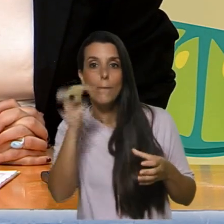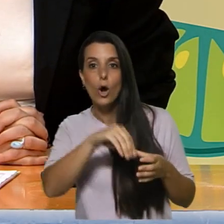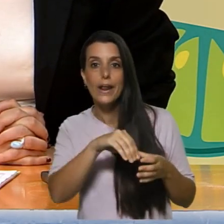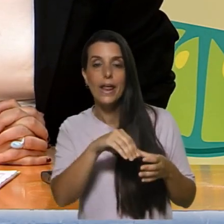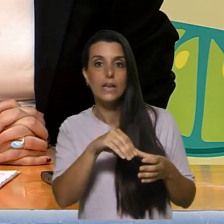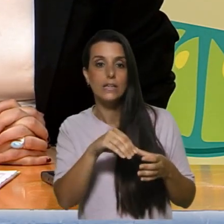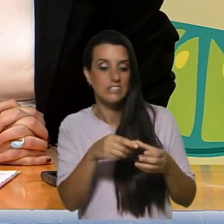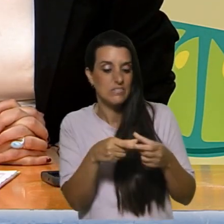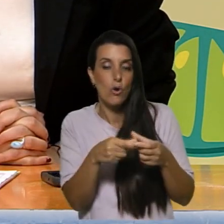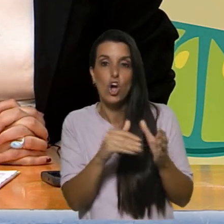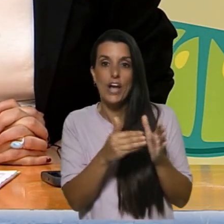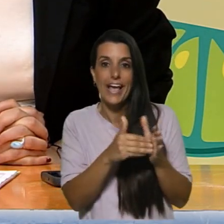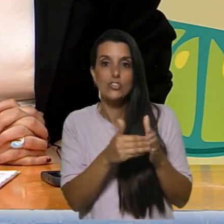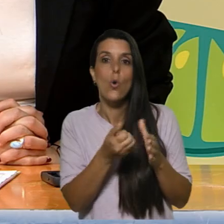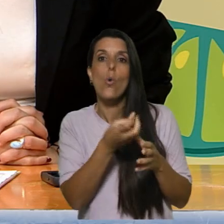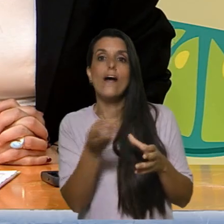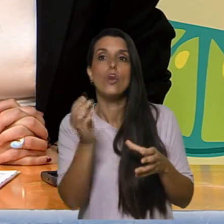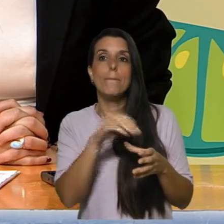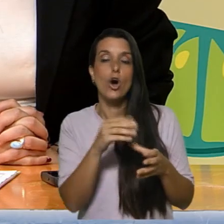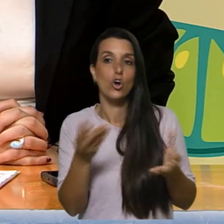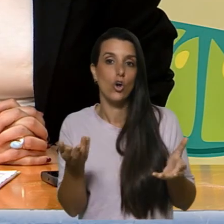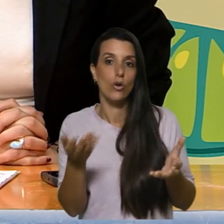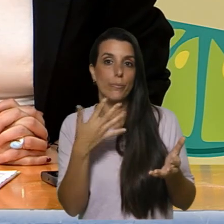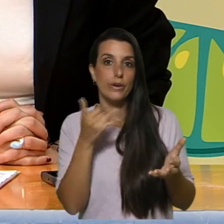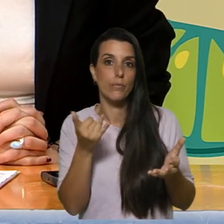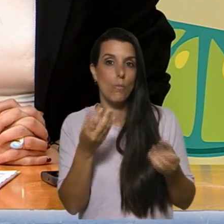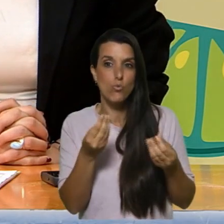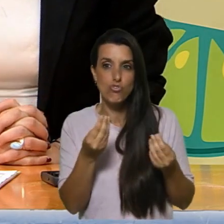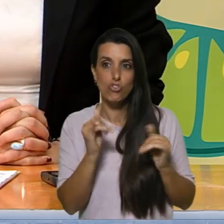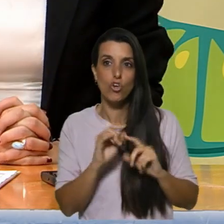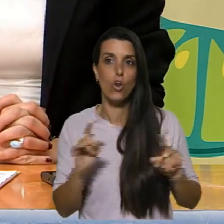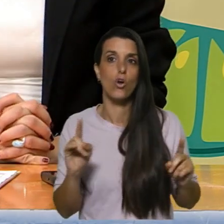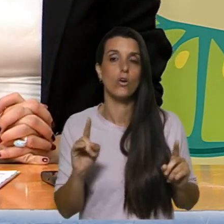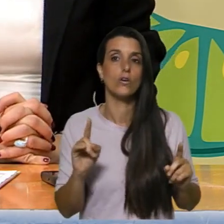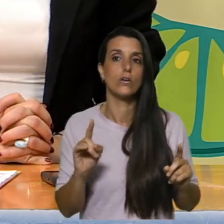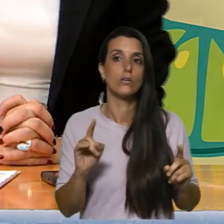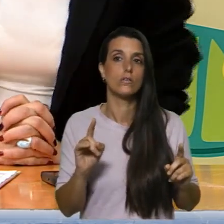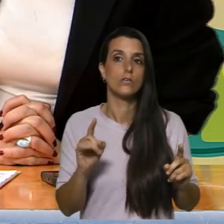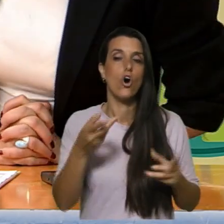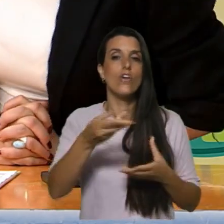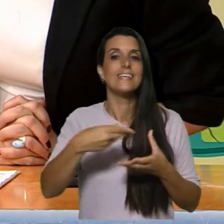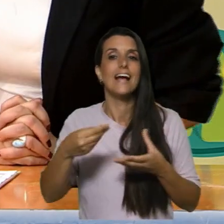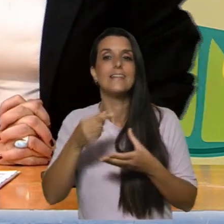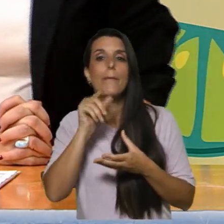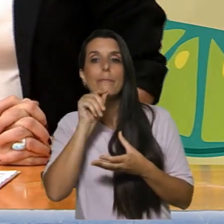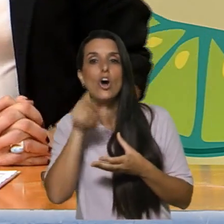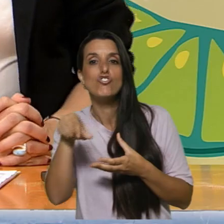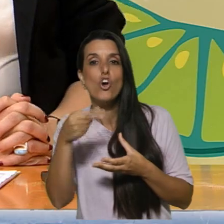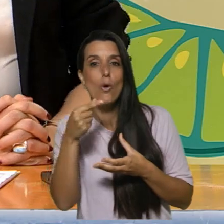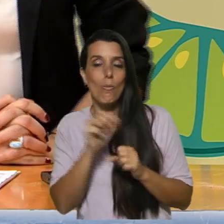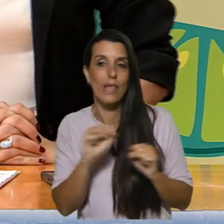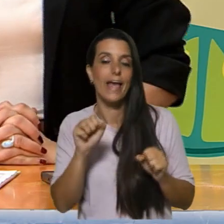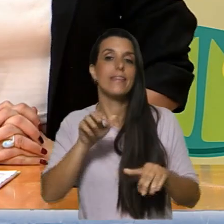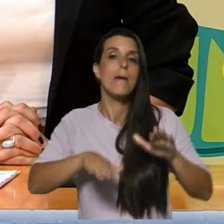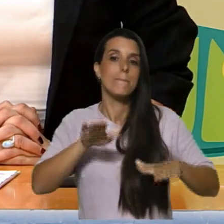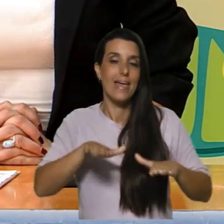tan chica de queso, sí, o sea, relativamente. Y para la salsa de cuando hacemos las nuggets, la para salsita. Cuando hacen las nuggets, para todo. Ahí va un poco, podés vos regular